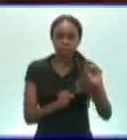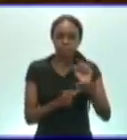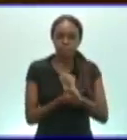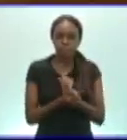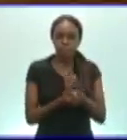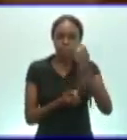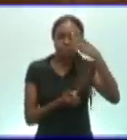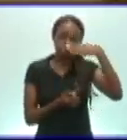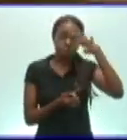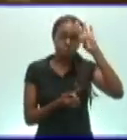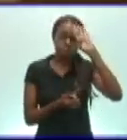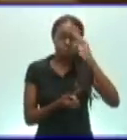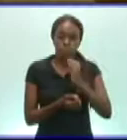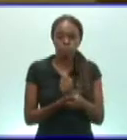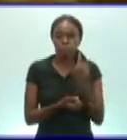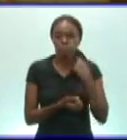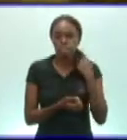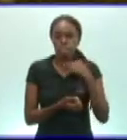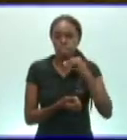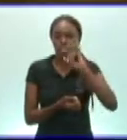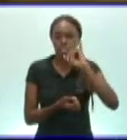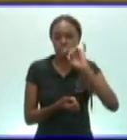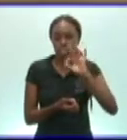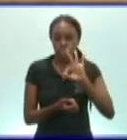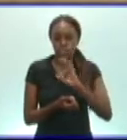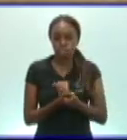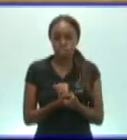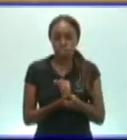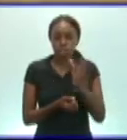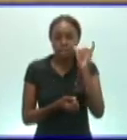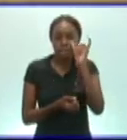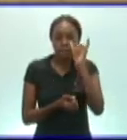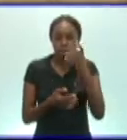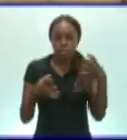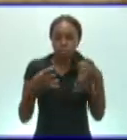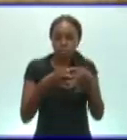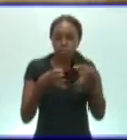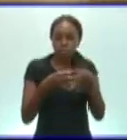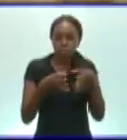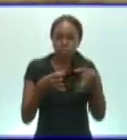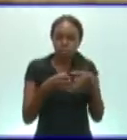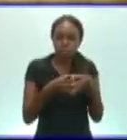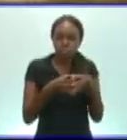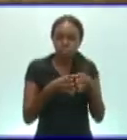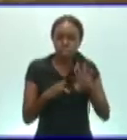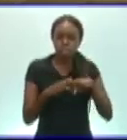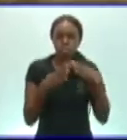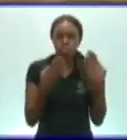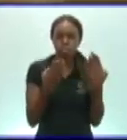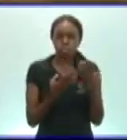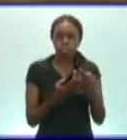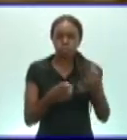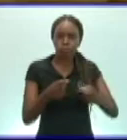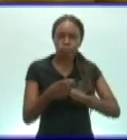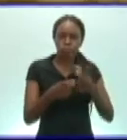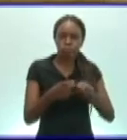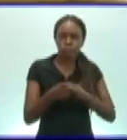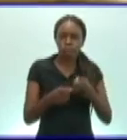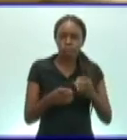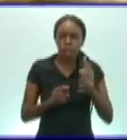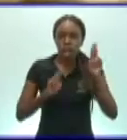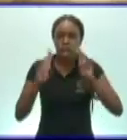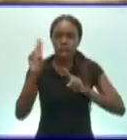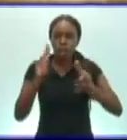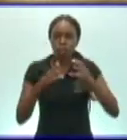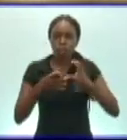de 1868. En esa fecha se reúnen los representantes de las regiones alzadas en armas para acordar la